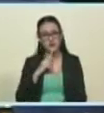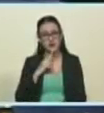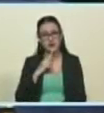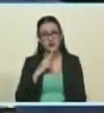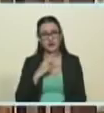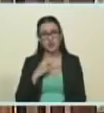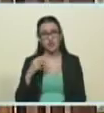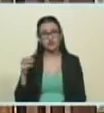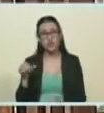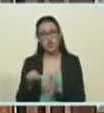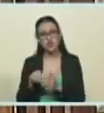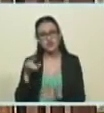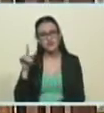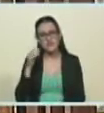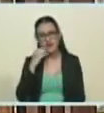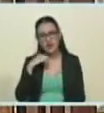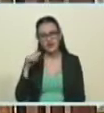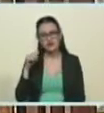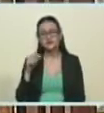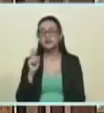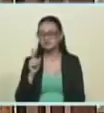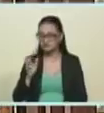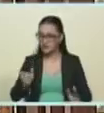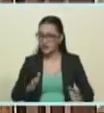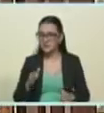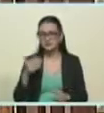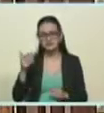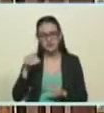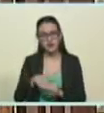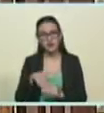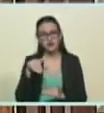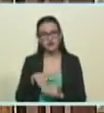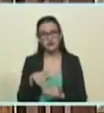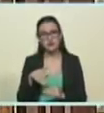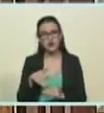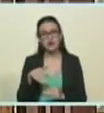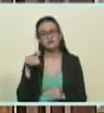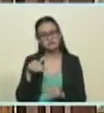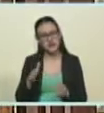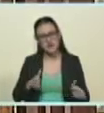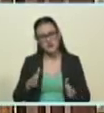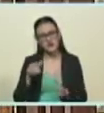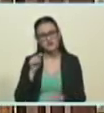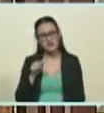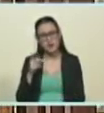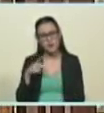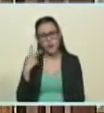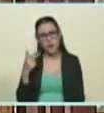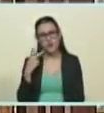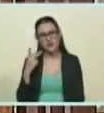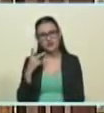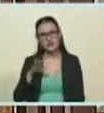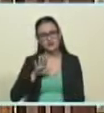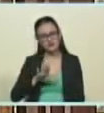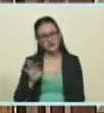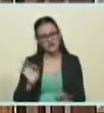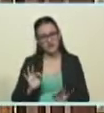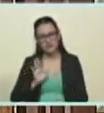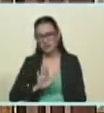200, en Valencia, vamos al camino electoral, vamos al camino político, vamos al camino pacífico